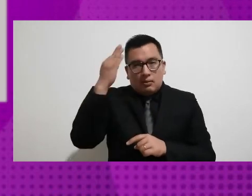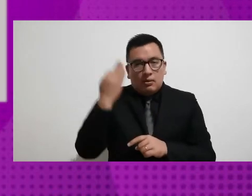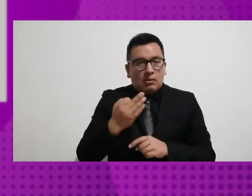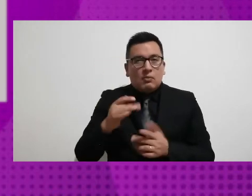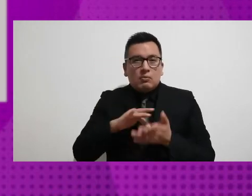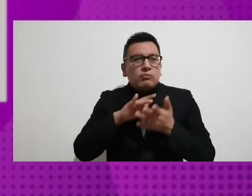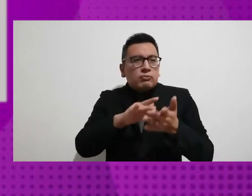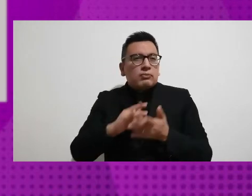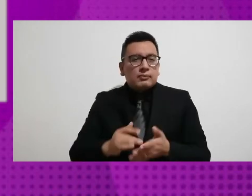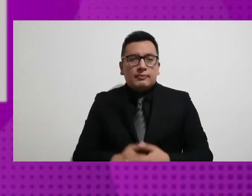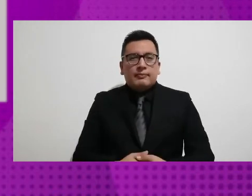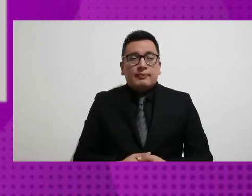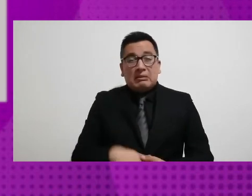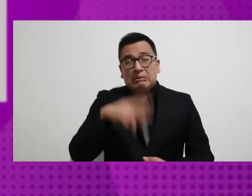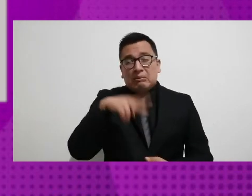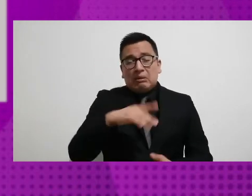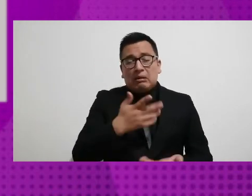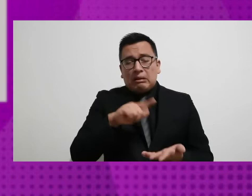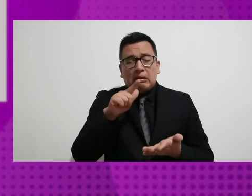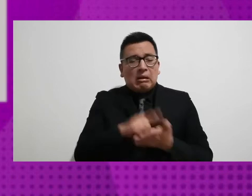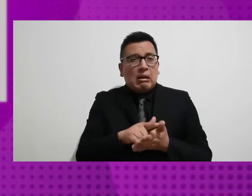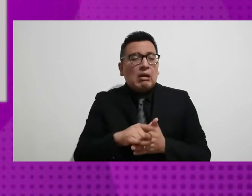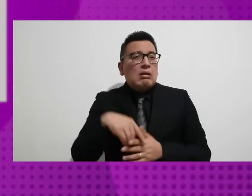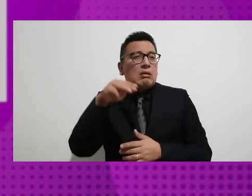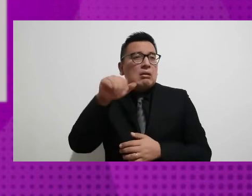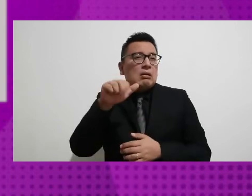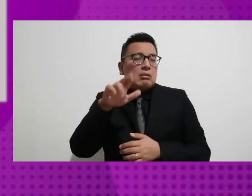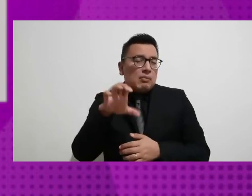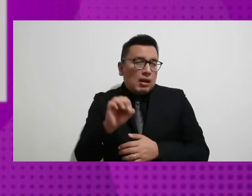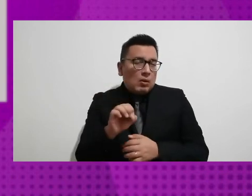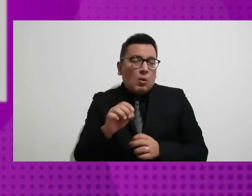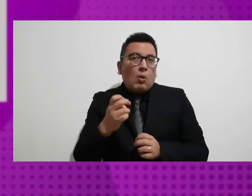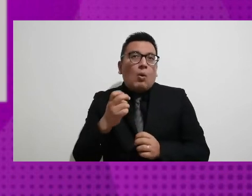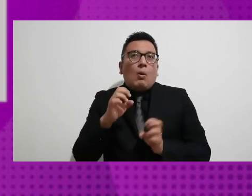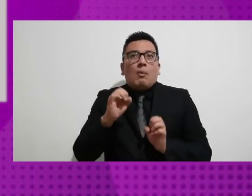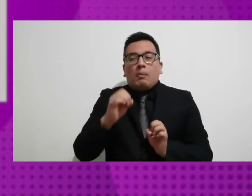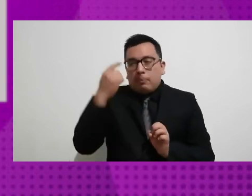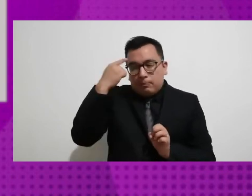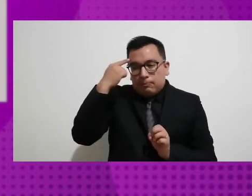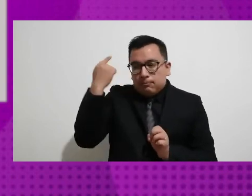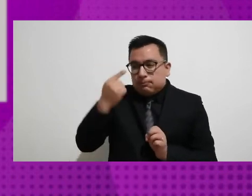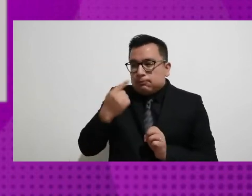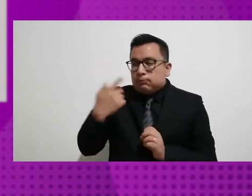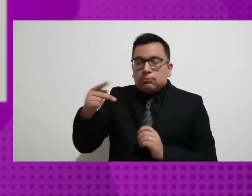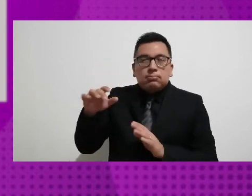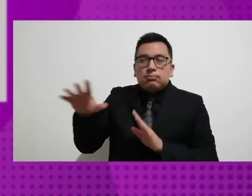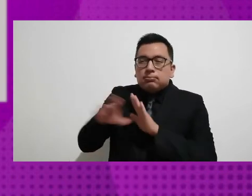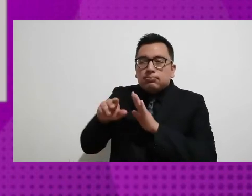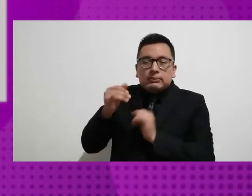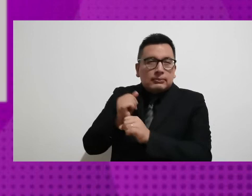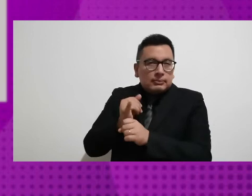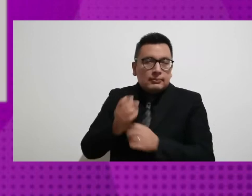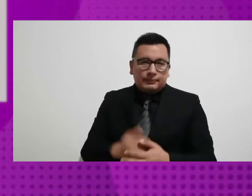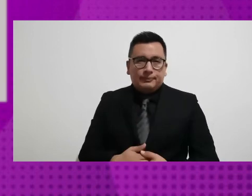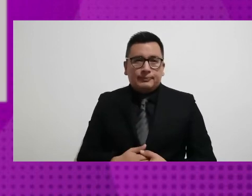contextualización del federalismo cooperativo. ¿Son en verdad leyes marco o relegan la facultad de los estados para legislar en la